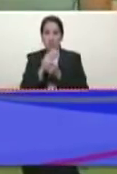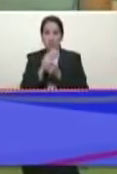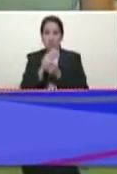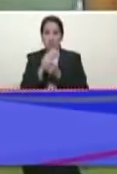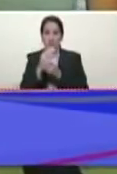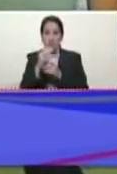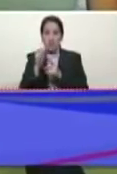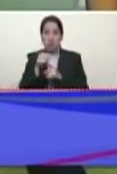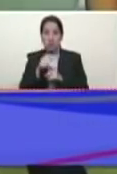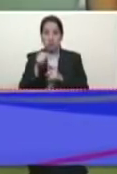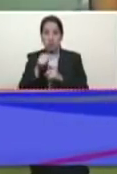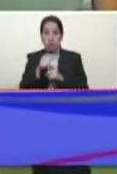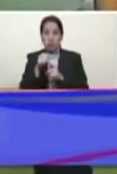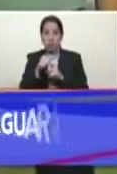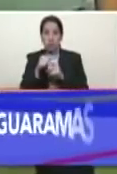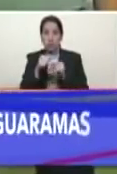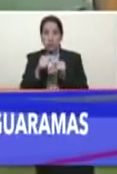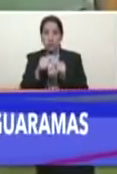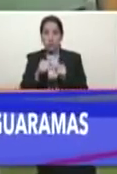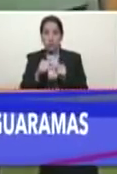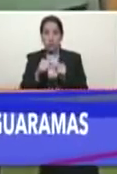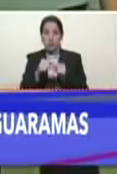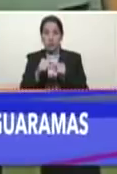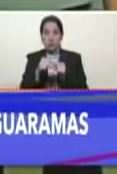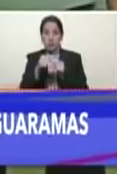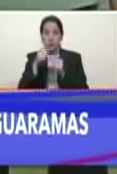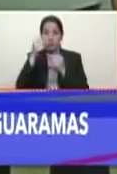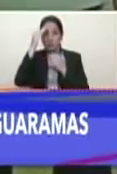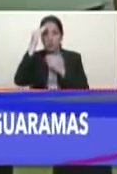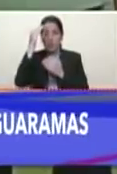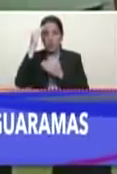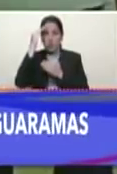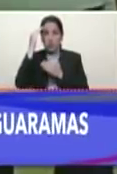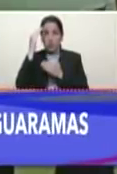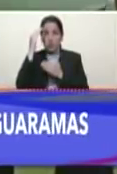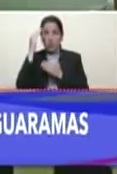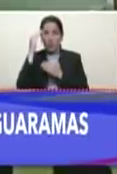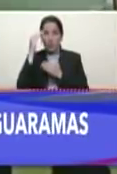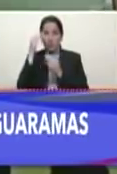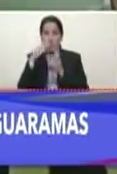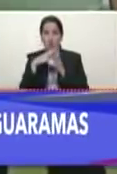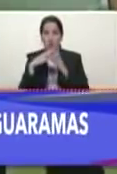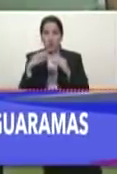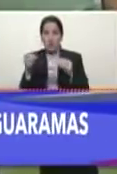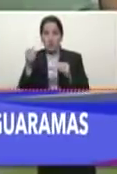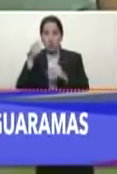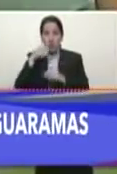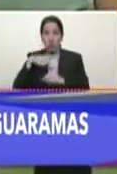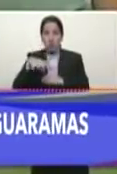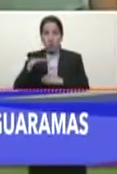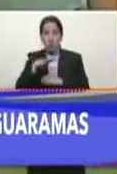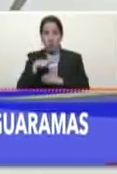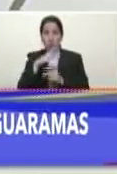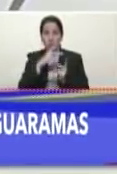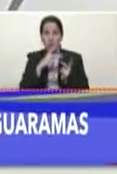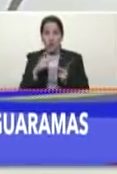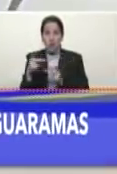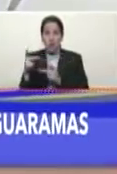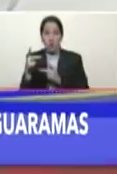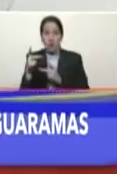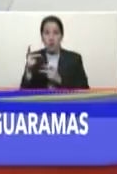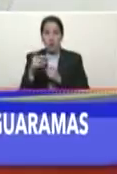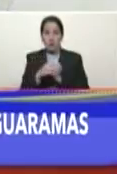y seguiremos venciendo. Un saludo, presidente, desde el Guárico y de todo nuestro pueblo. Adelante,